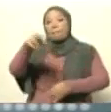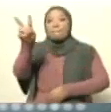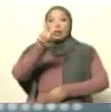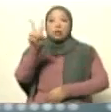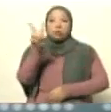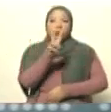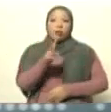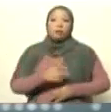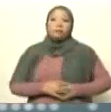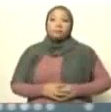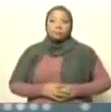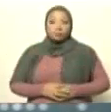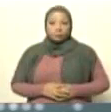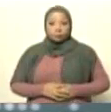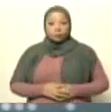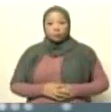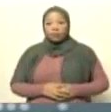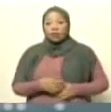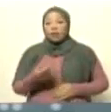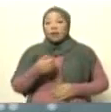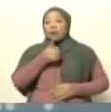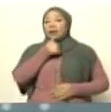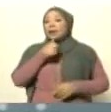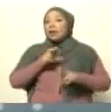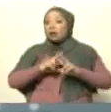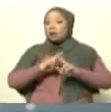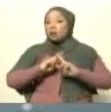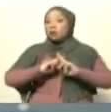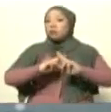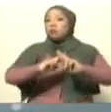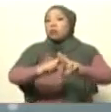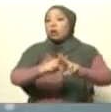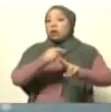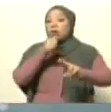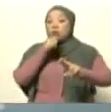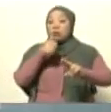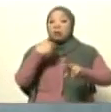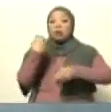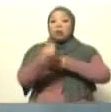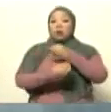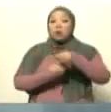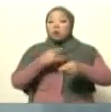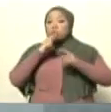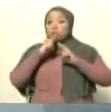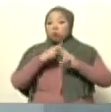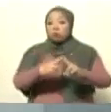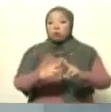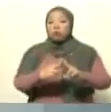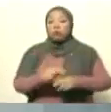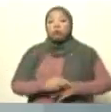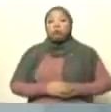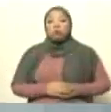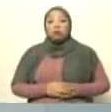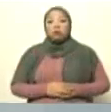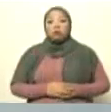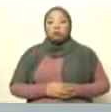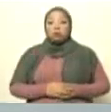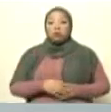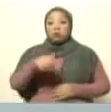Y quien dio los resultados fueron los dueños de los medios, desde un estudio de televisión. Y los resultados electorales son